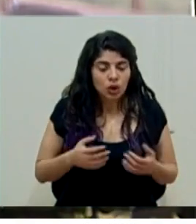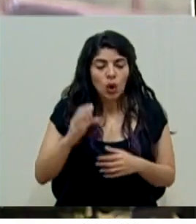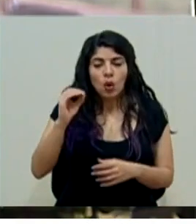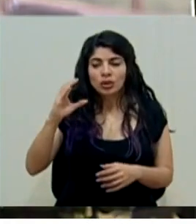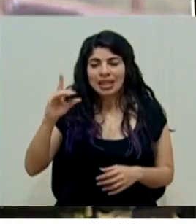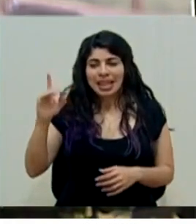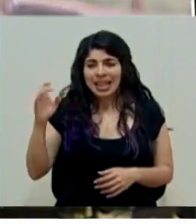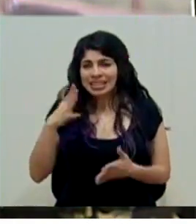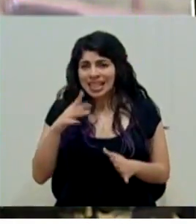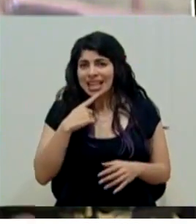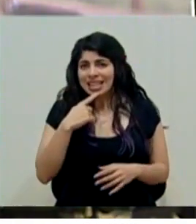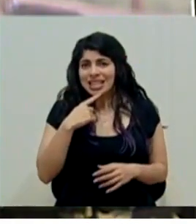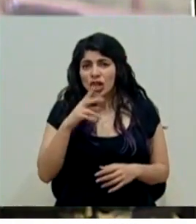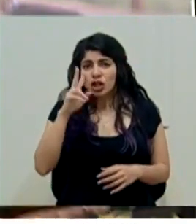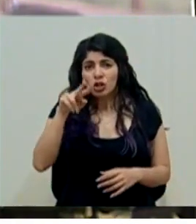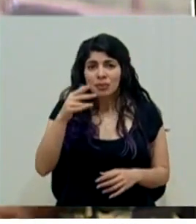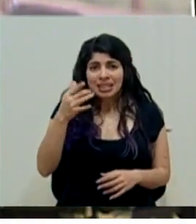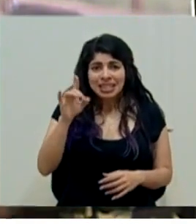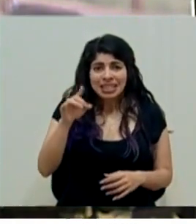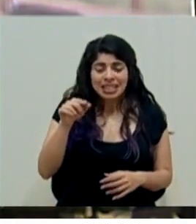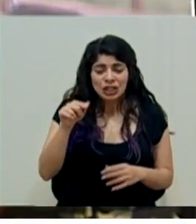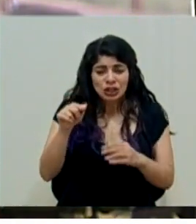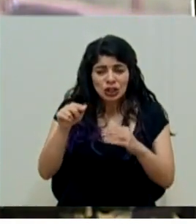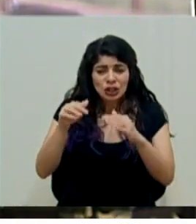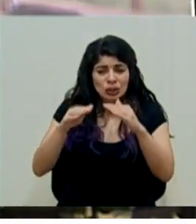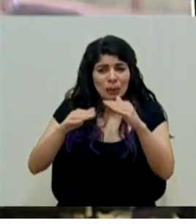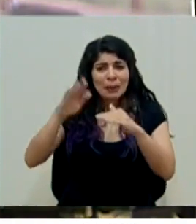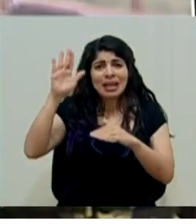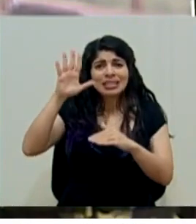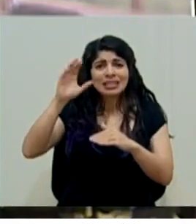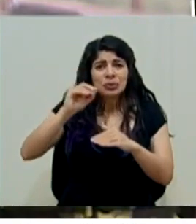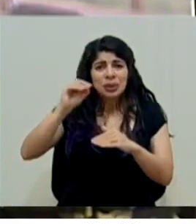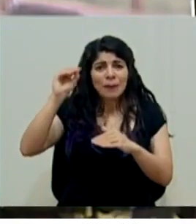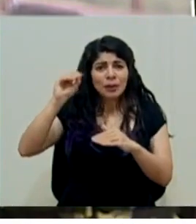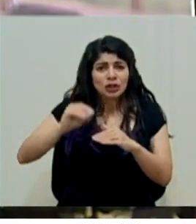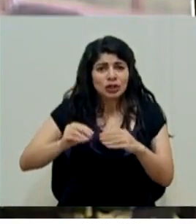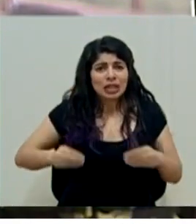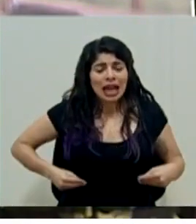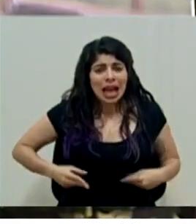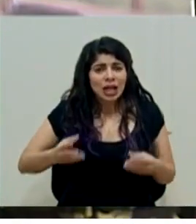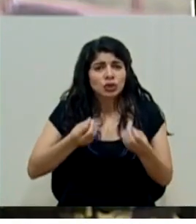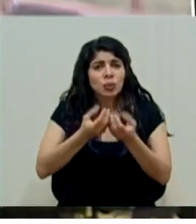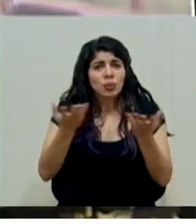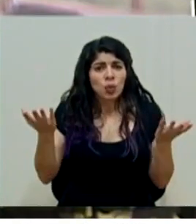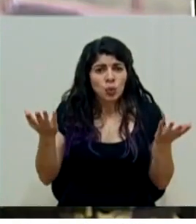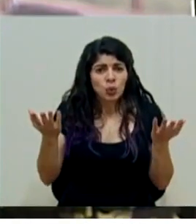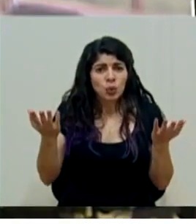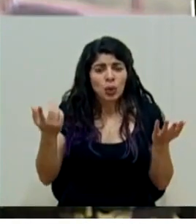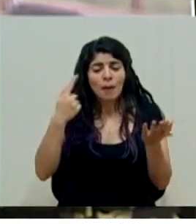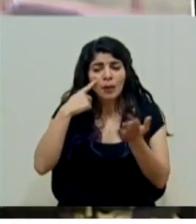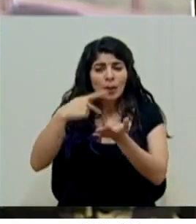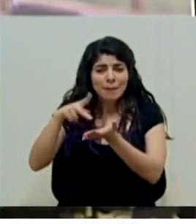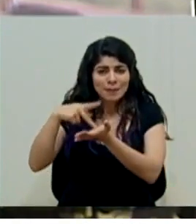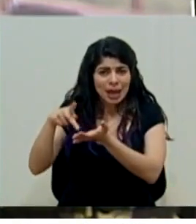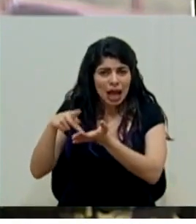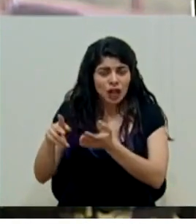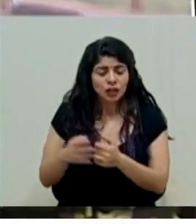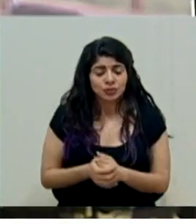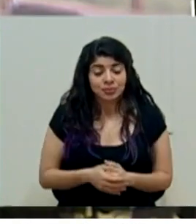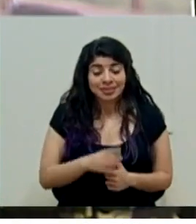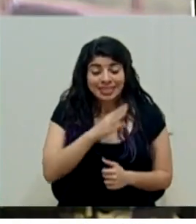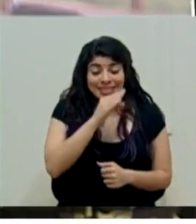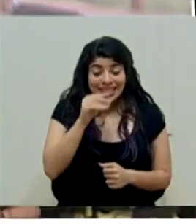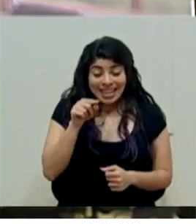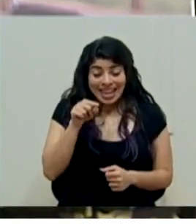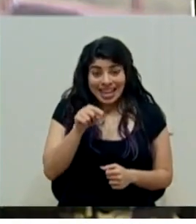mencionado así. En el 2018 el balance estaba por encima del 50% del gasto público en cuanto a remuneraciones. Y